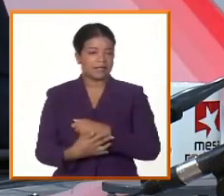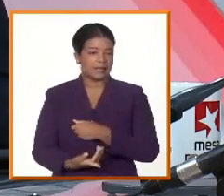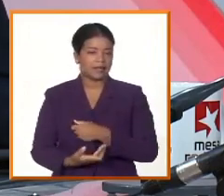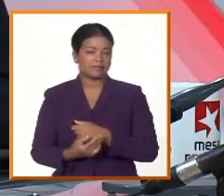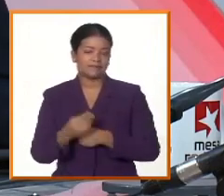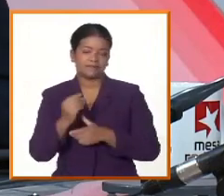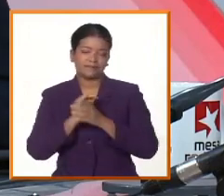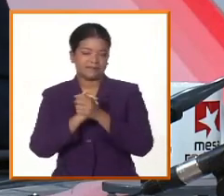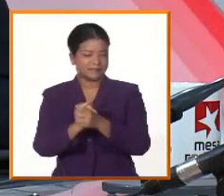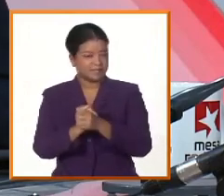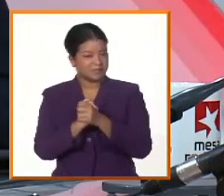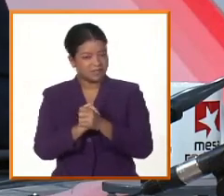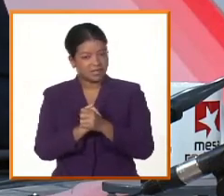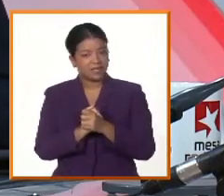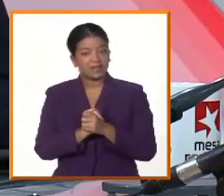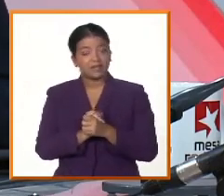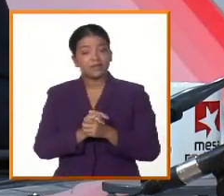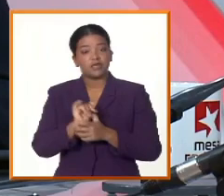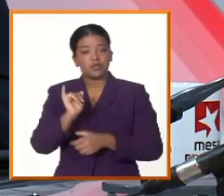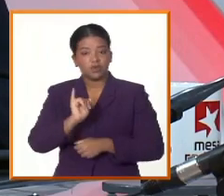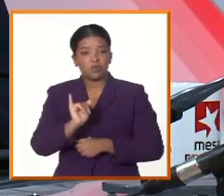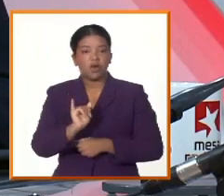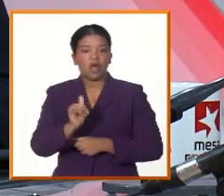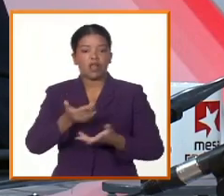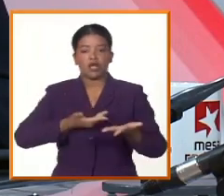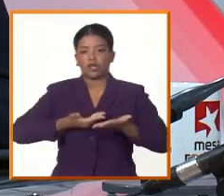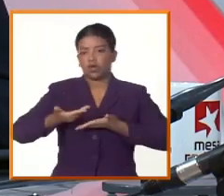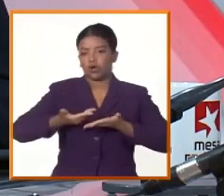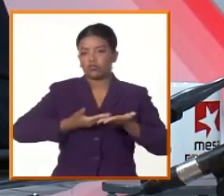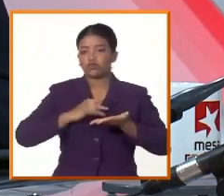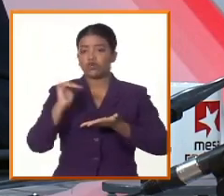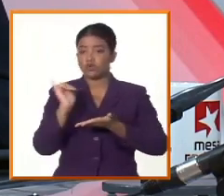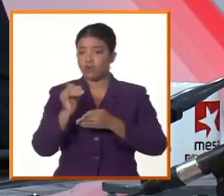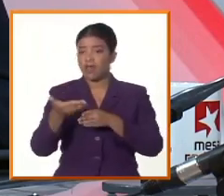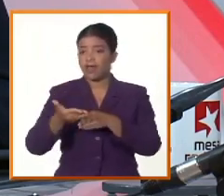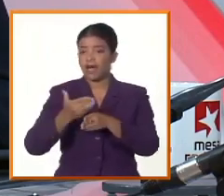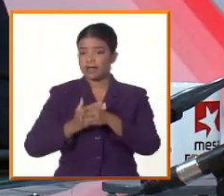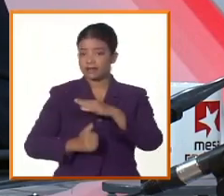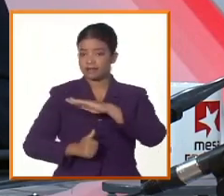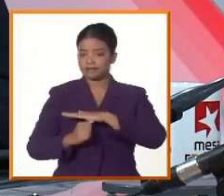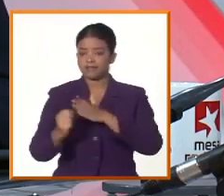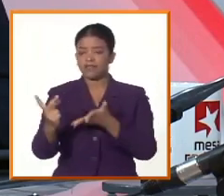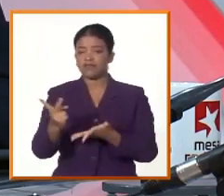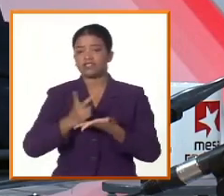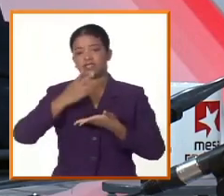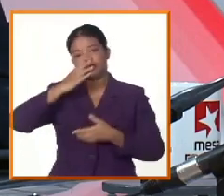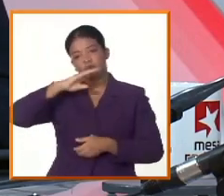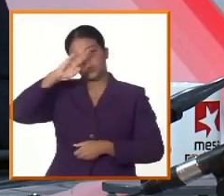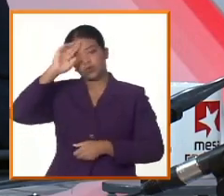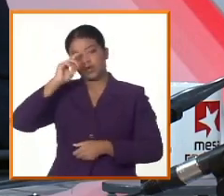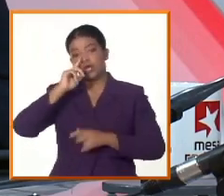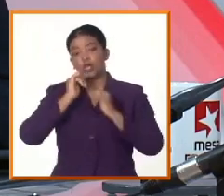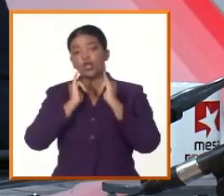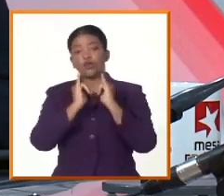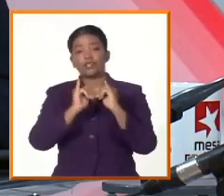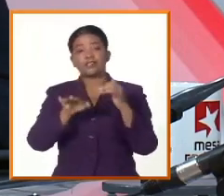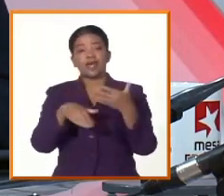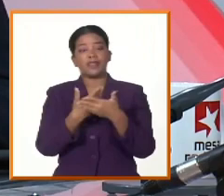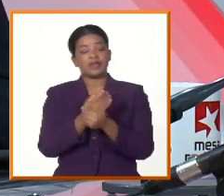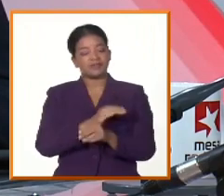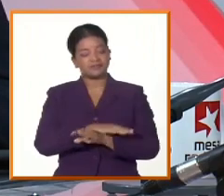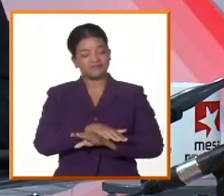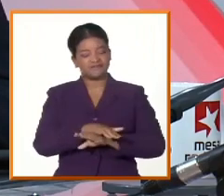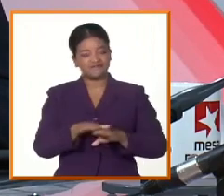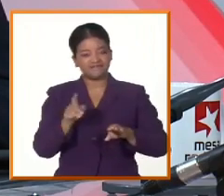sincera y donde también pues ha habido visitas de su mandatario recientemente a Cuba noticia al día con ella comenzamos